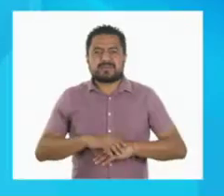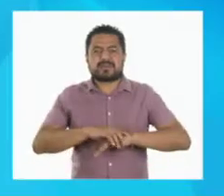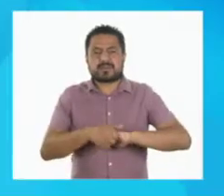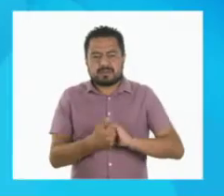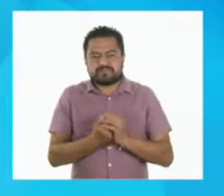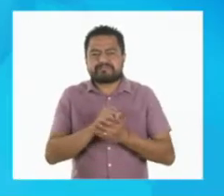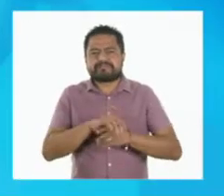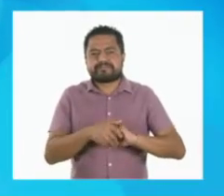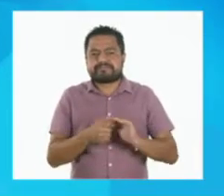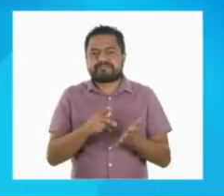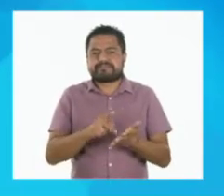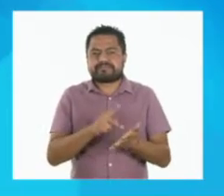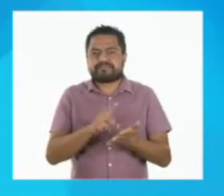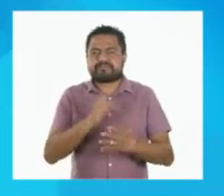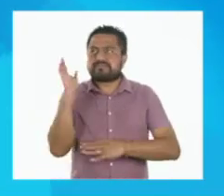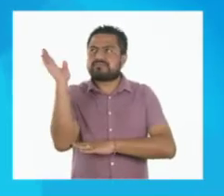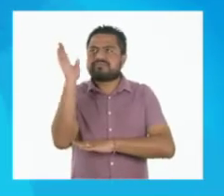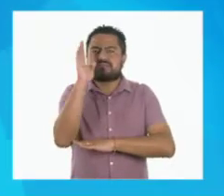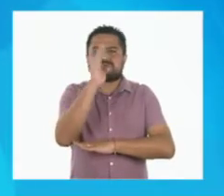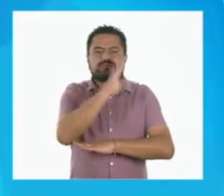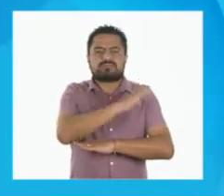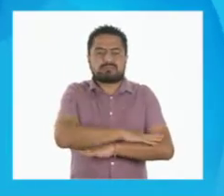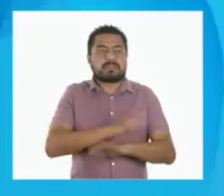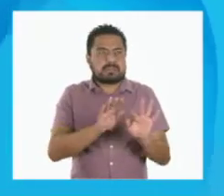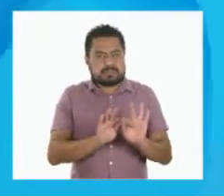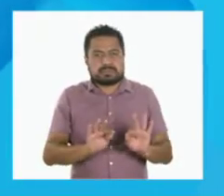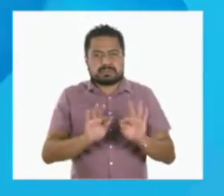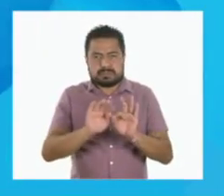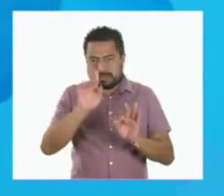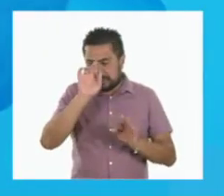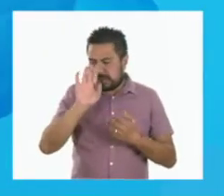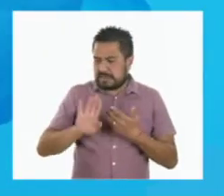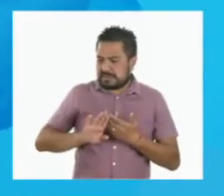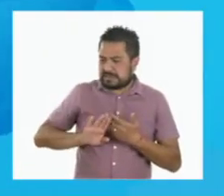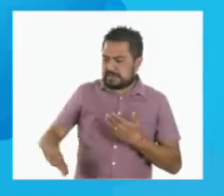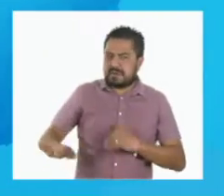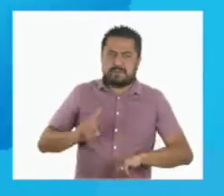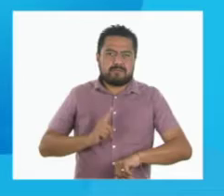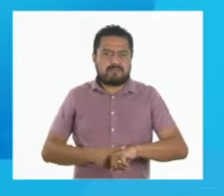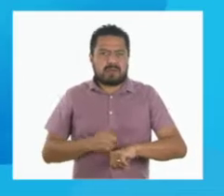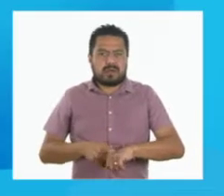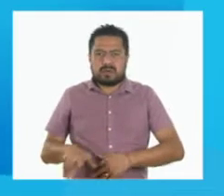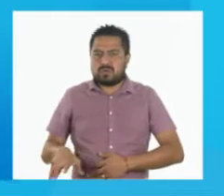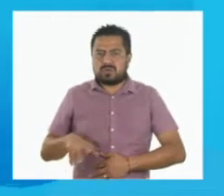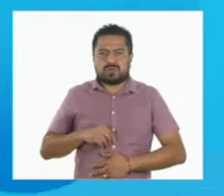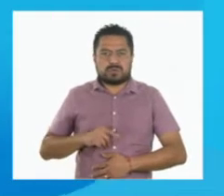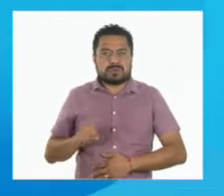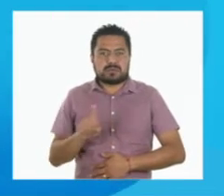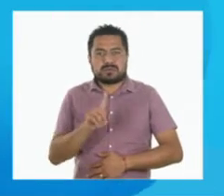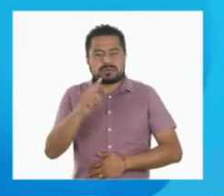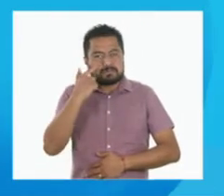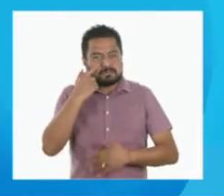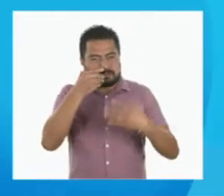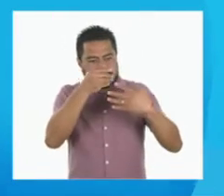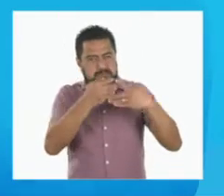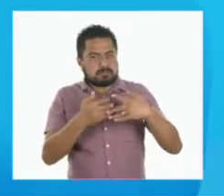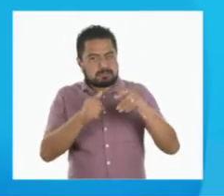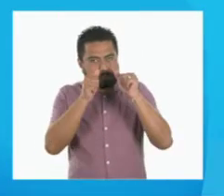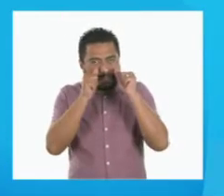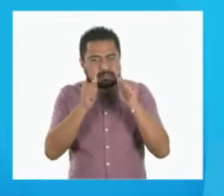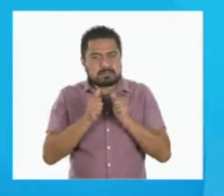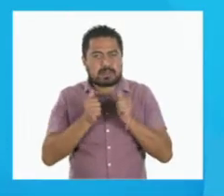Lavarnos las manos varias veces al día es importante para prevenir cualquier enfermedad. Sigue estos pasos para